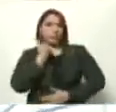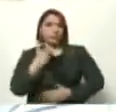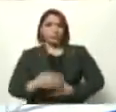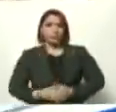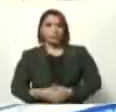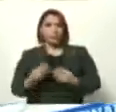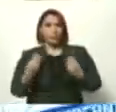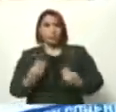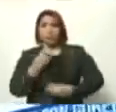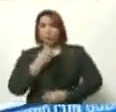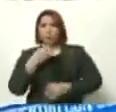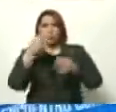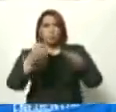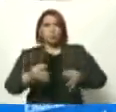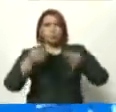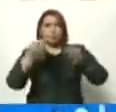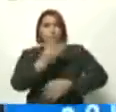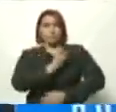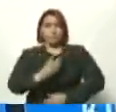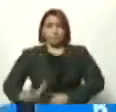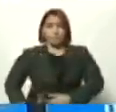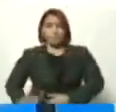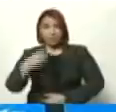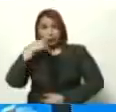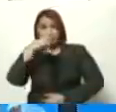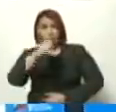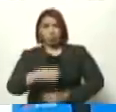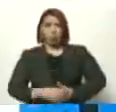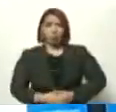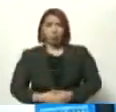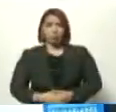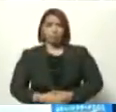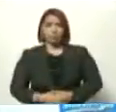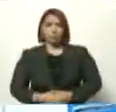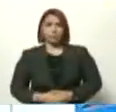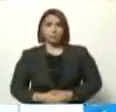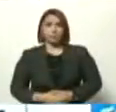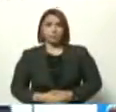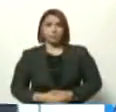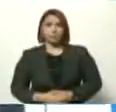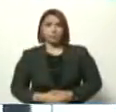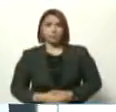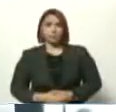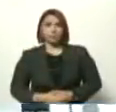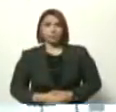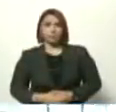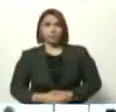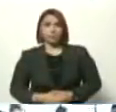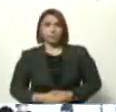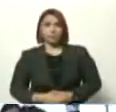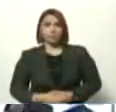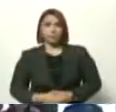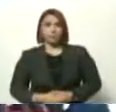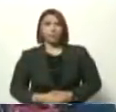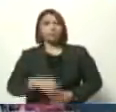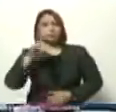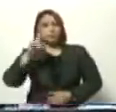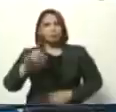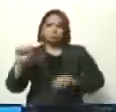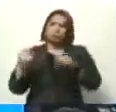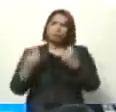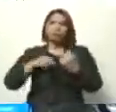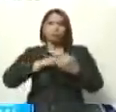como lo ha dicho siempre el presidente Nicolás Maduro, con modestia lo decimos, incluso bloqueados, hemos